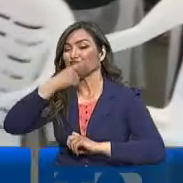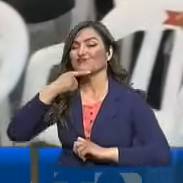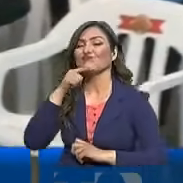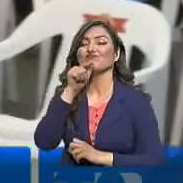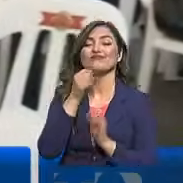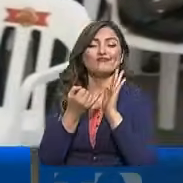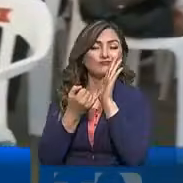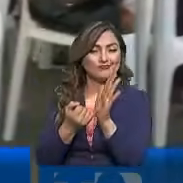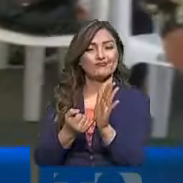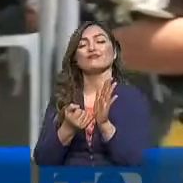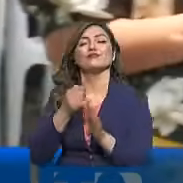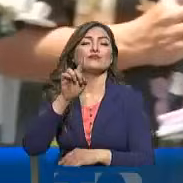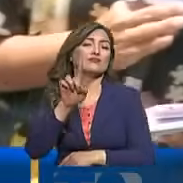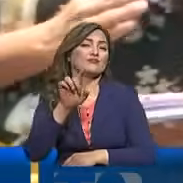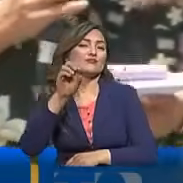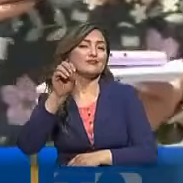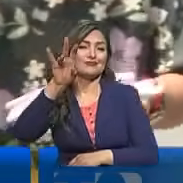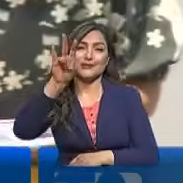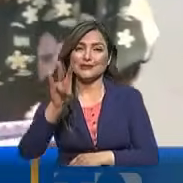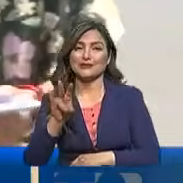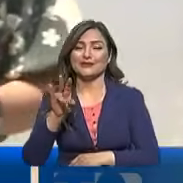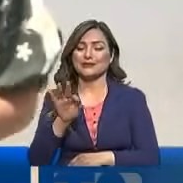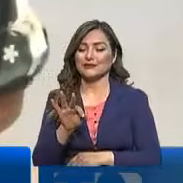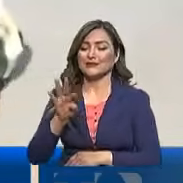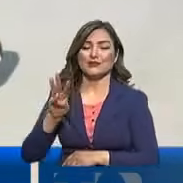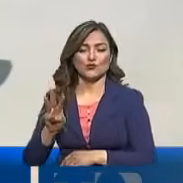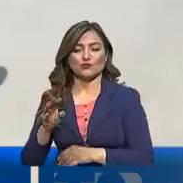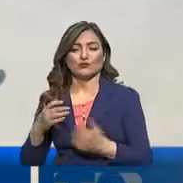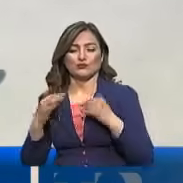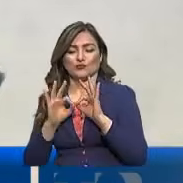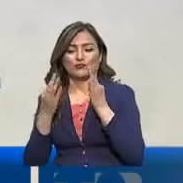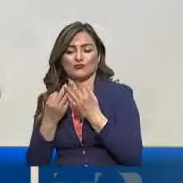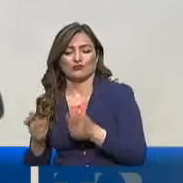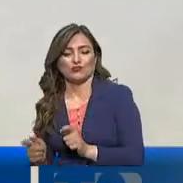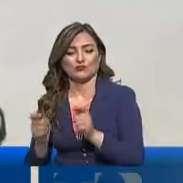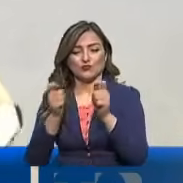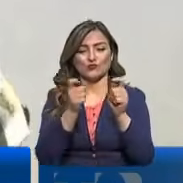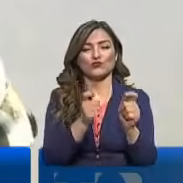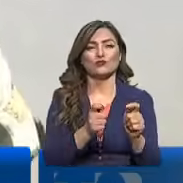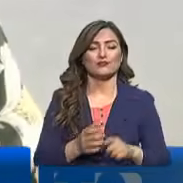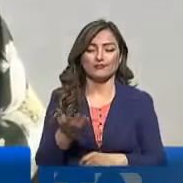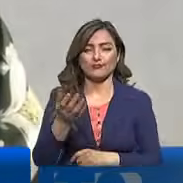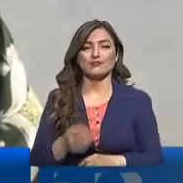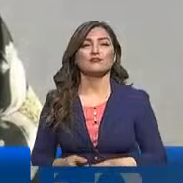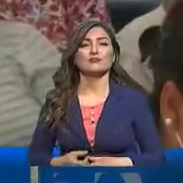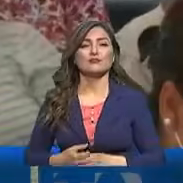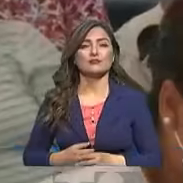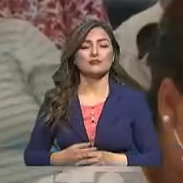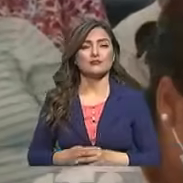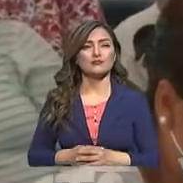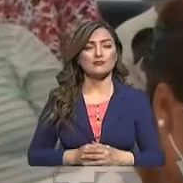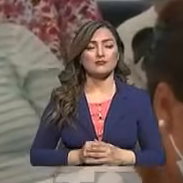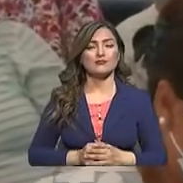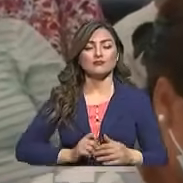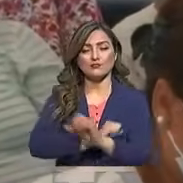se han identificado 107 cuerpos y 96 ya han sido entregados a sus familias. Veamos la siguiente nota.